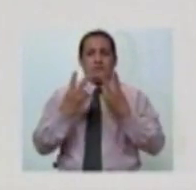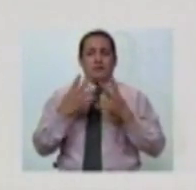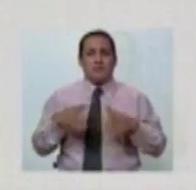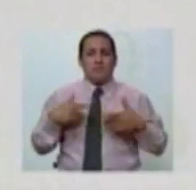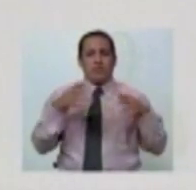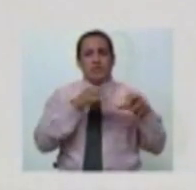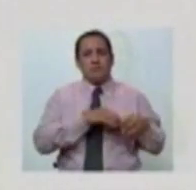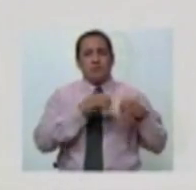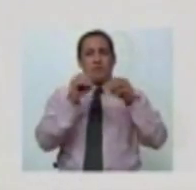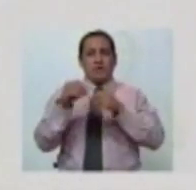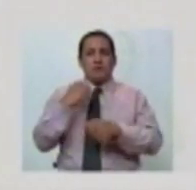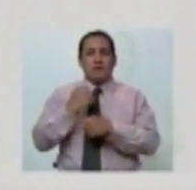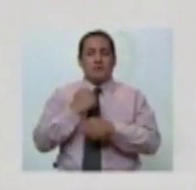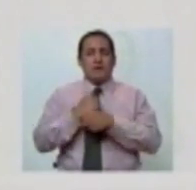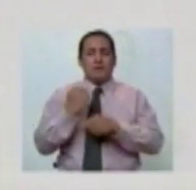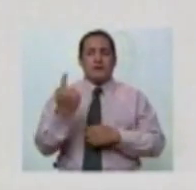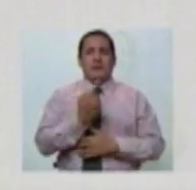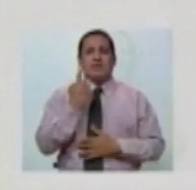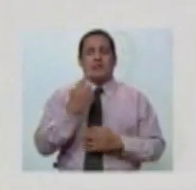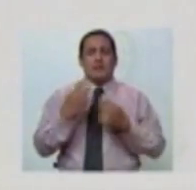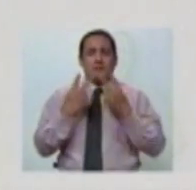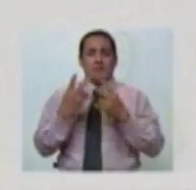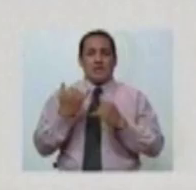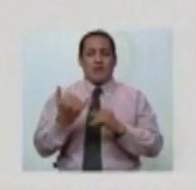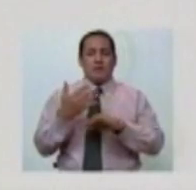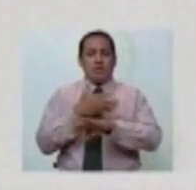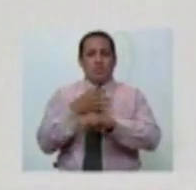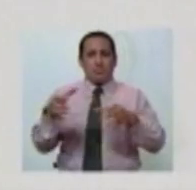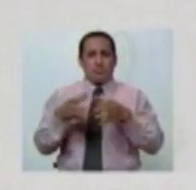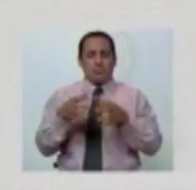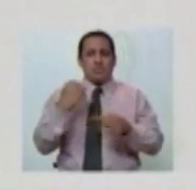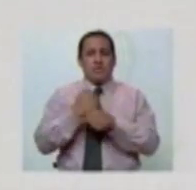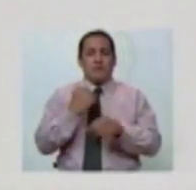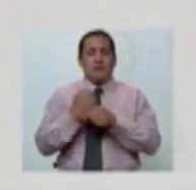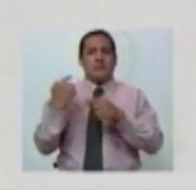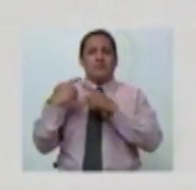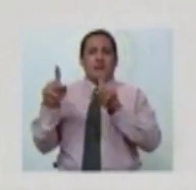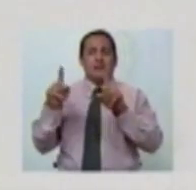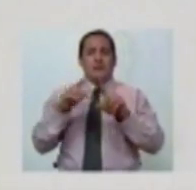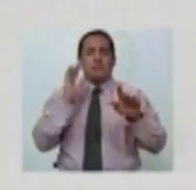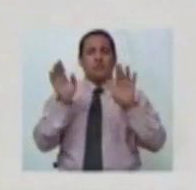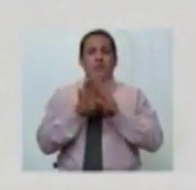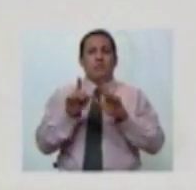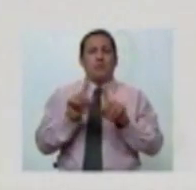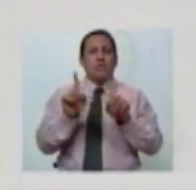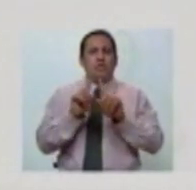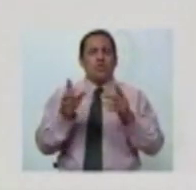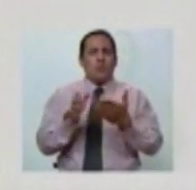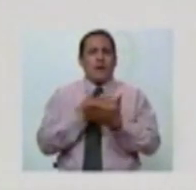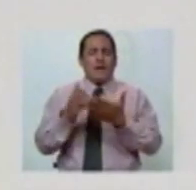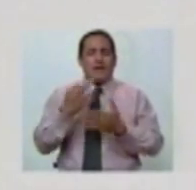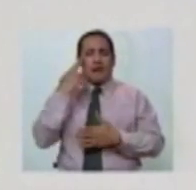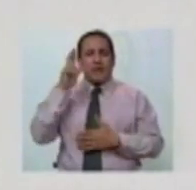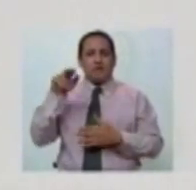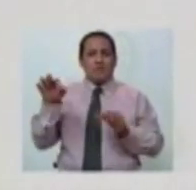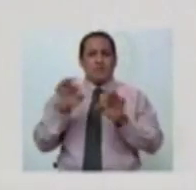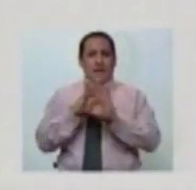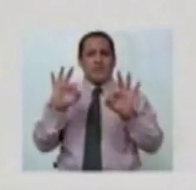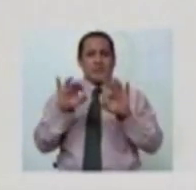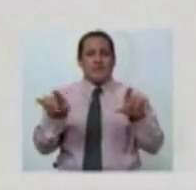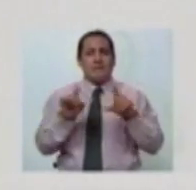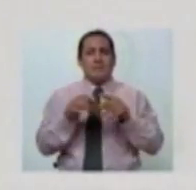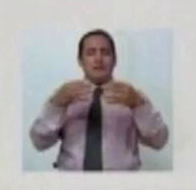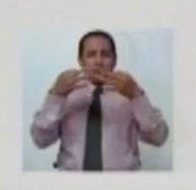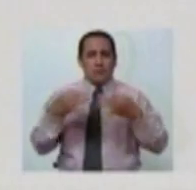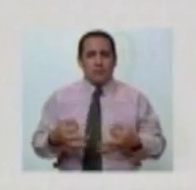se traslade a un trabajador sindicalizado a un centro de trabajo distinto, cuando no existan razones objetivas